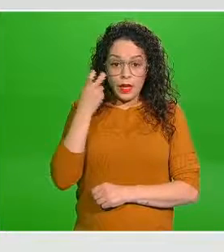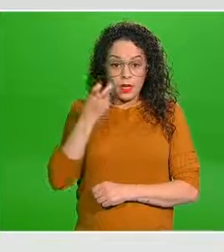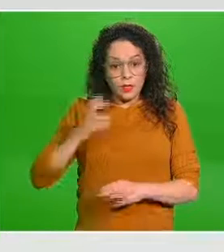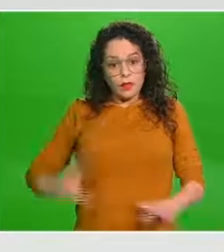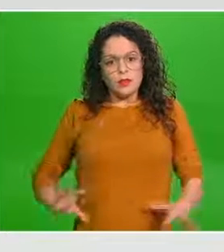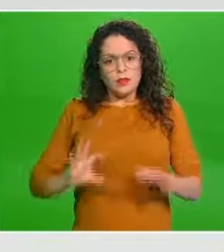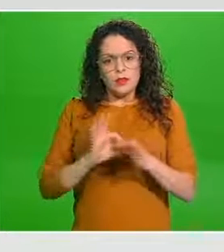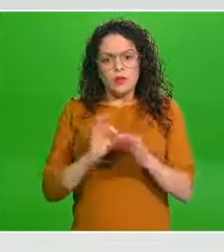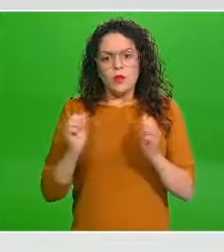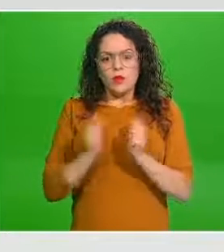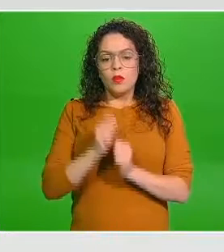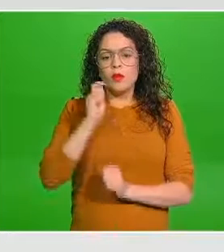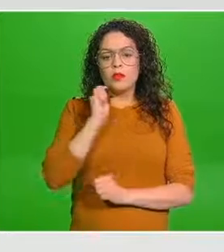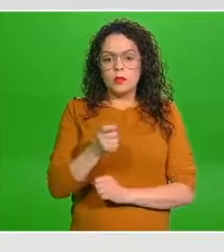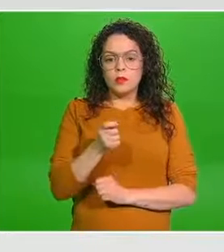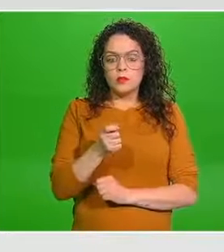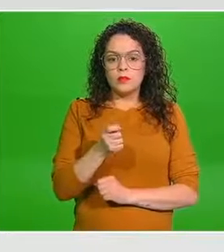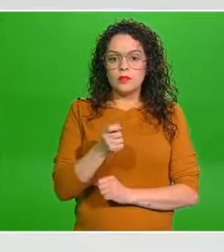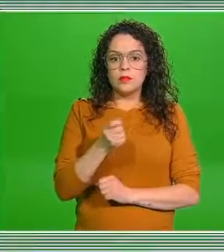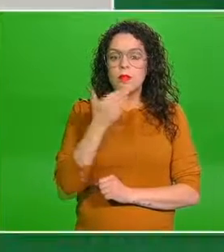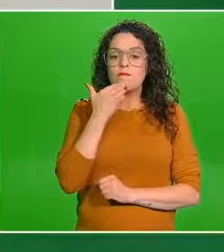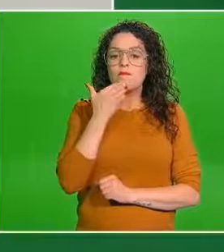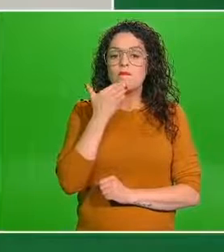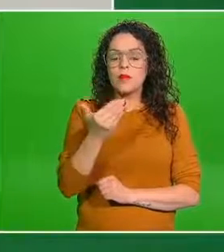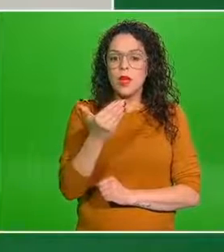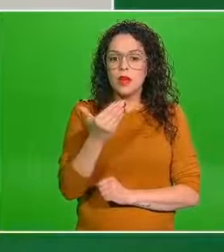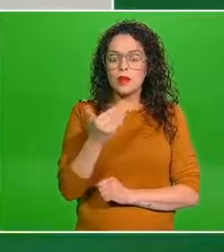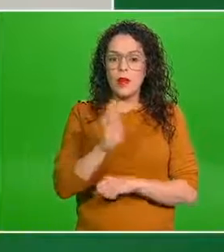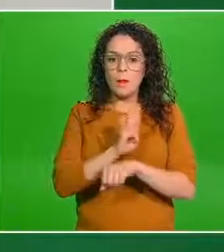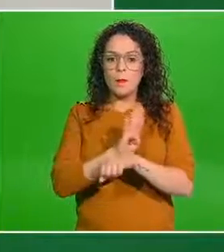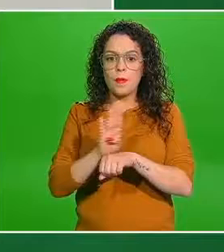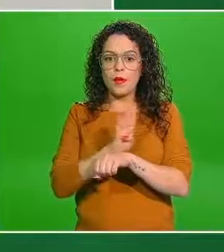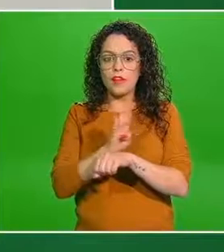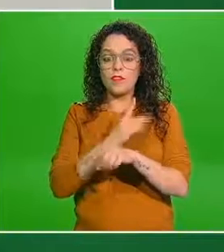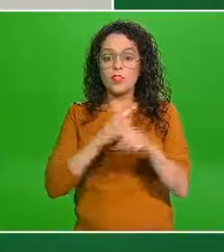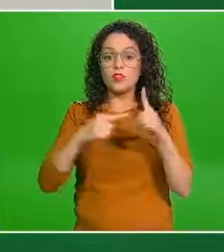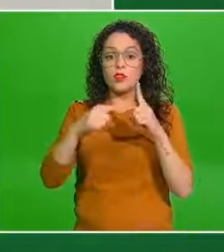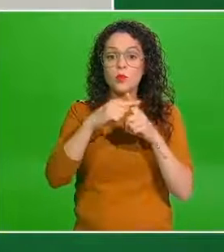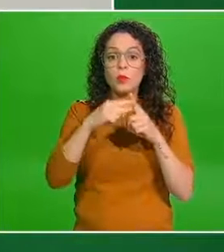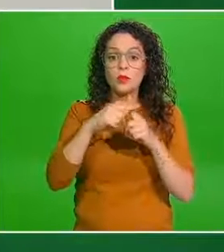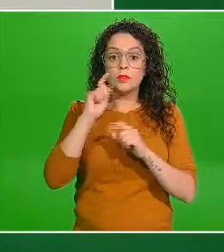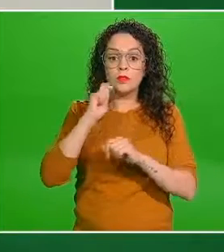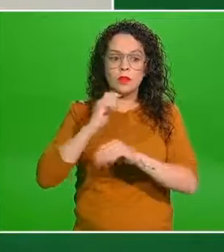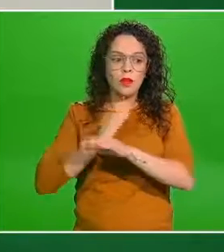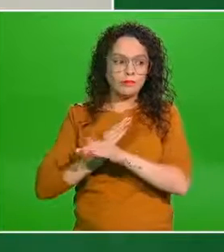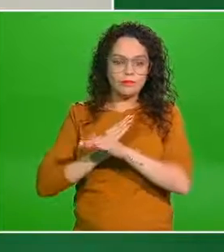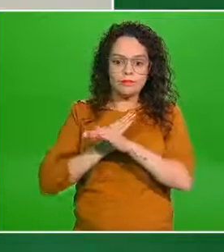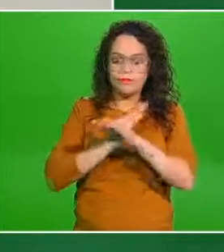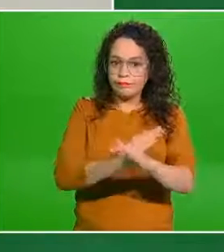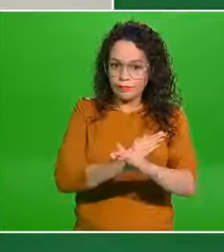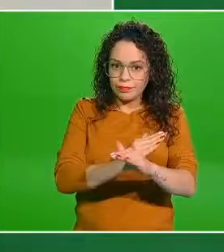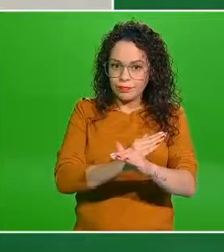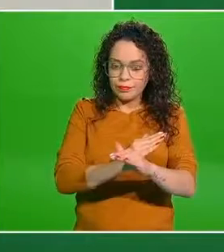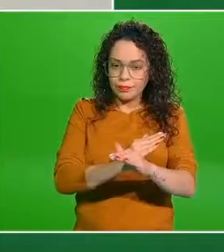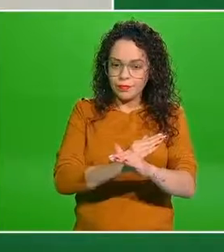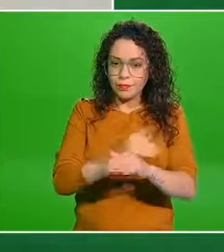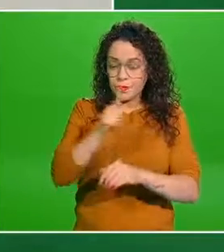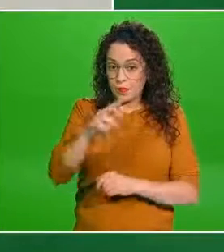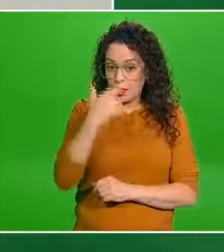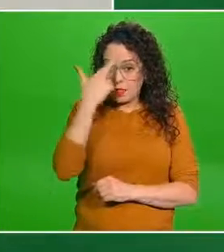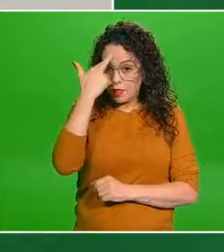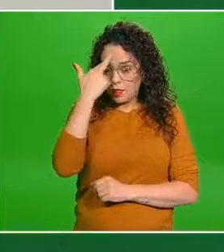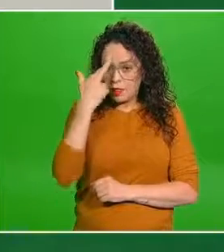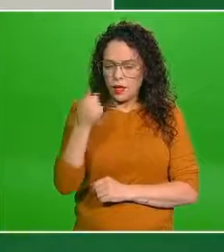el resultado positivo que han tenido la implementación de las acciones de prevención y de mitigación. Recordemos que los